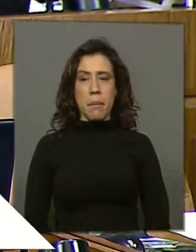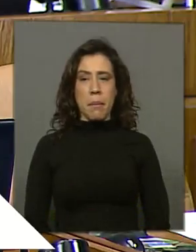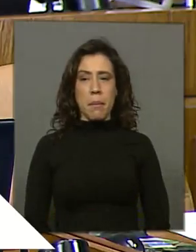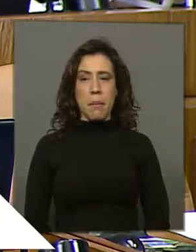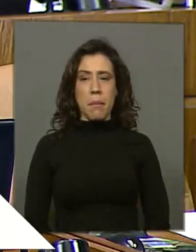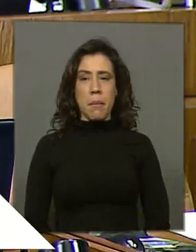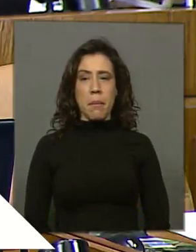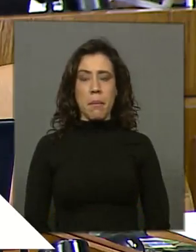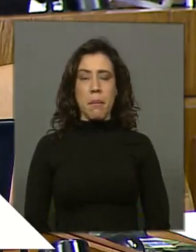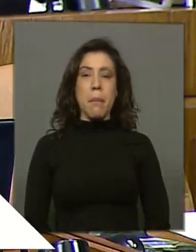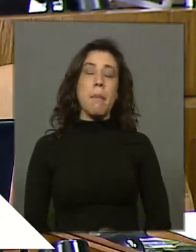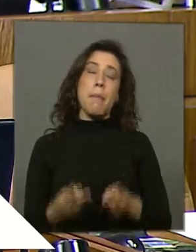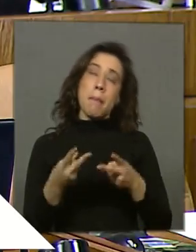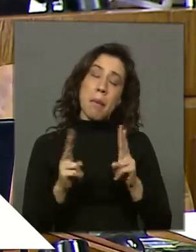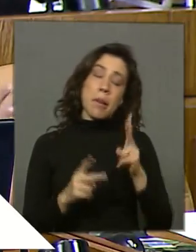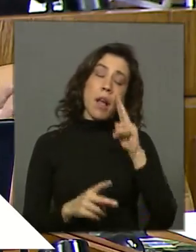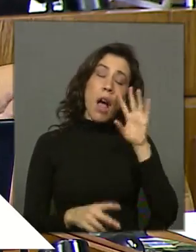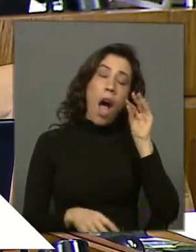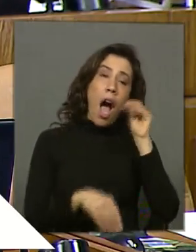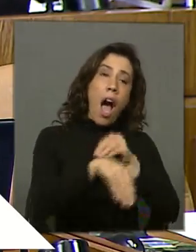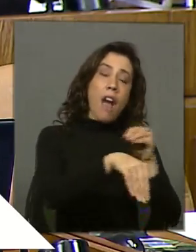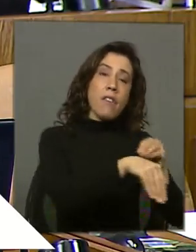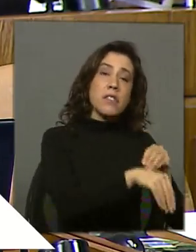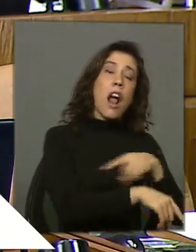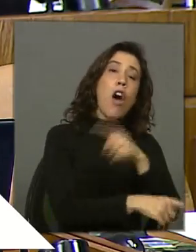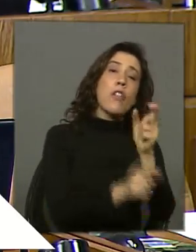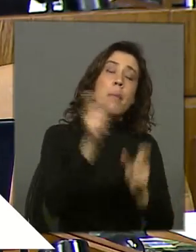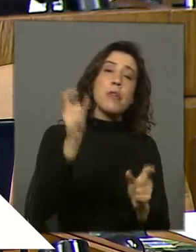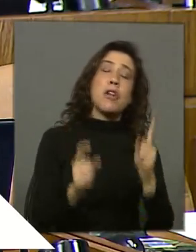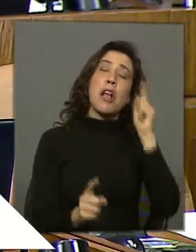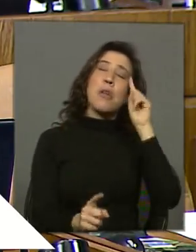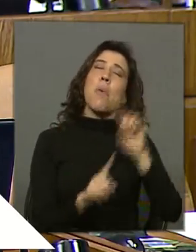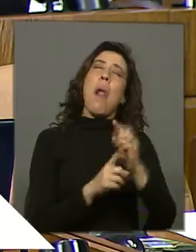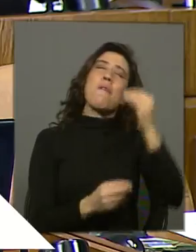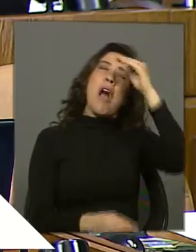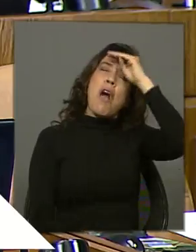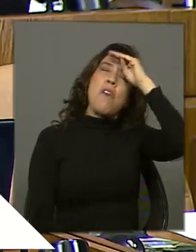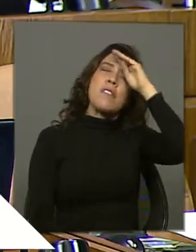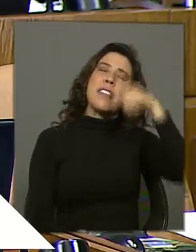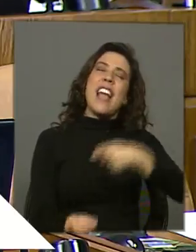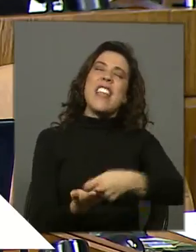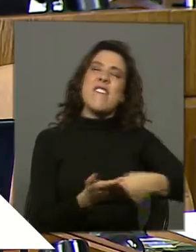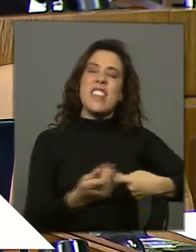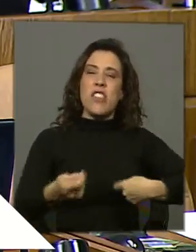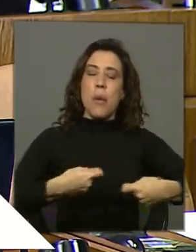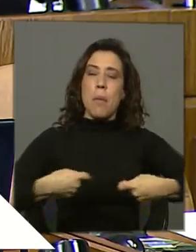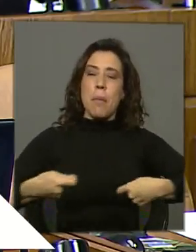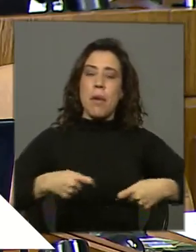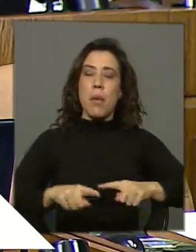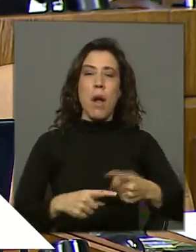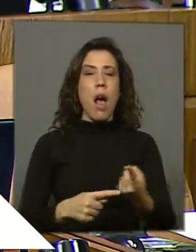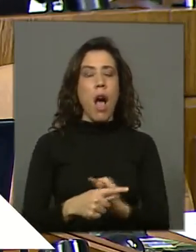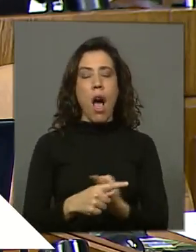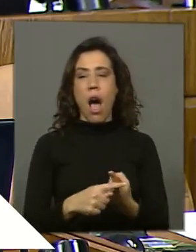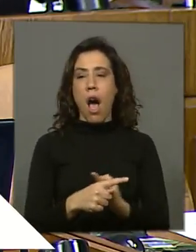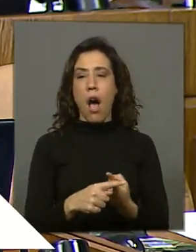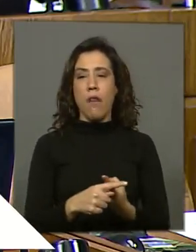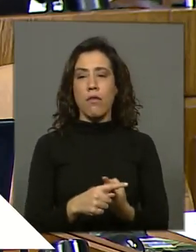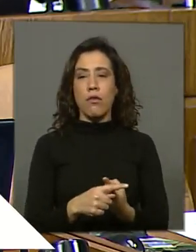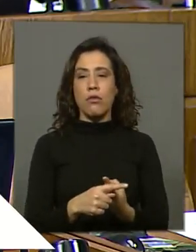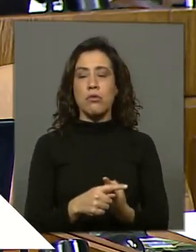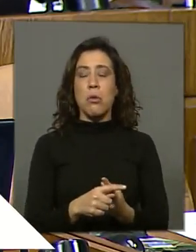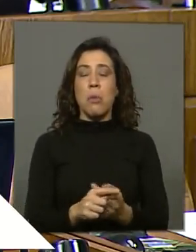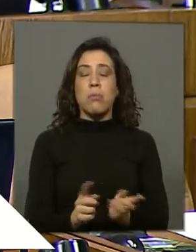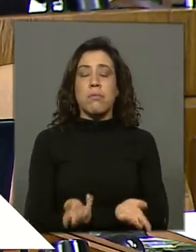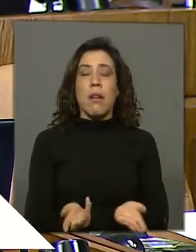alertar a tiempo a otras personas que seguían de buena fe invirtiendo obviamente en un mercado que se abusó de la candidez